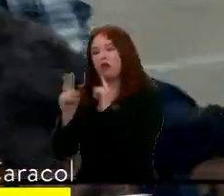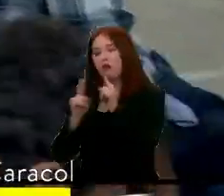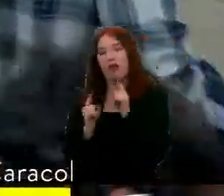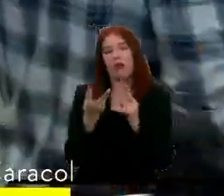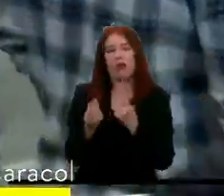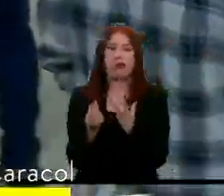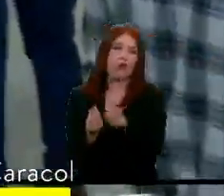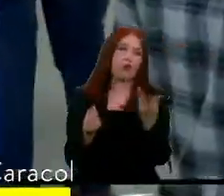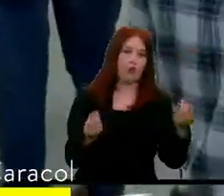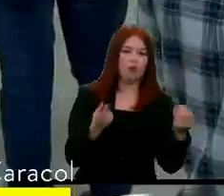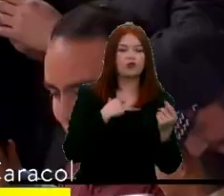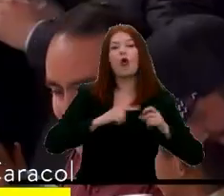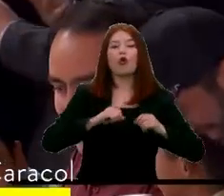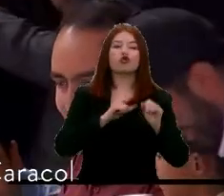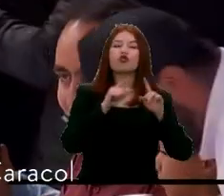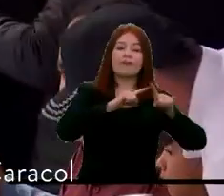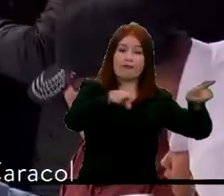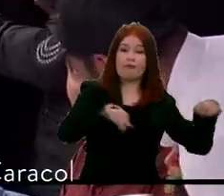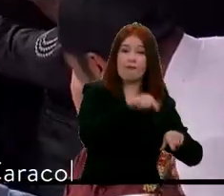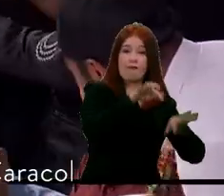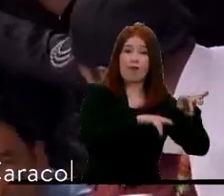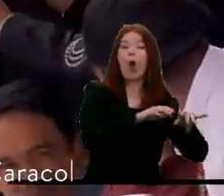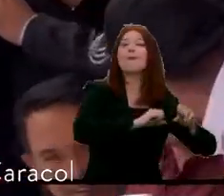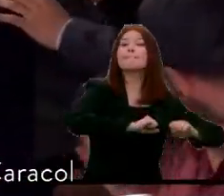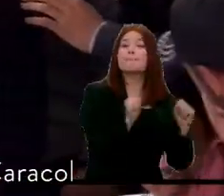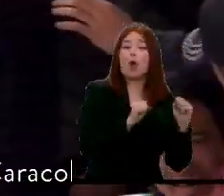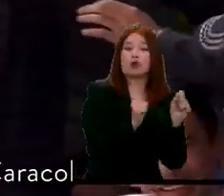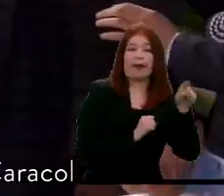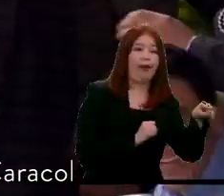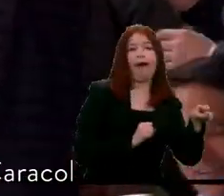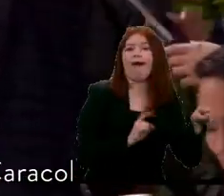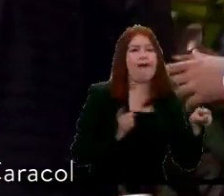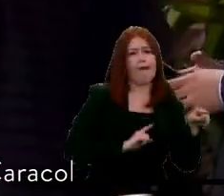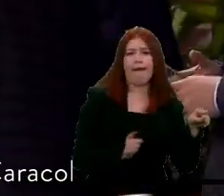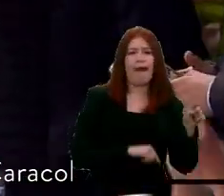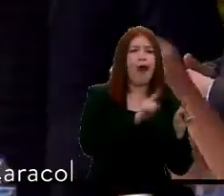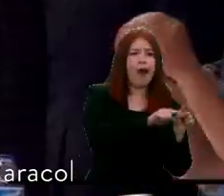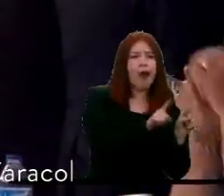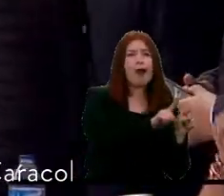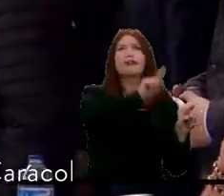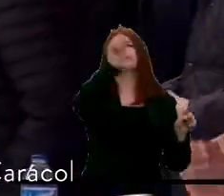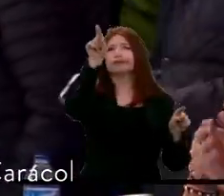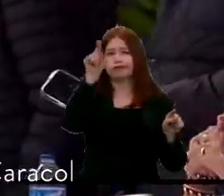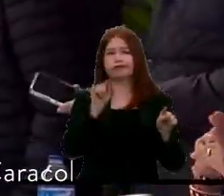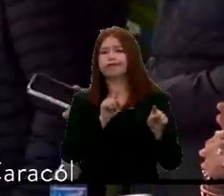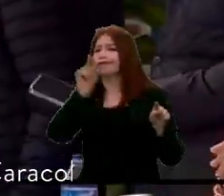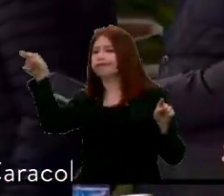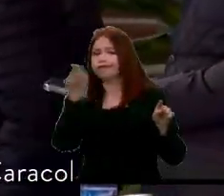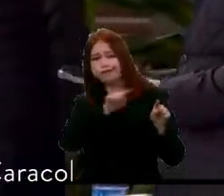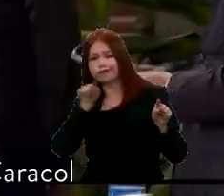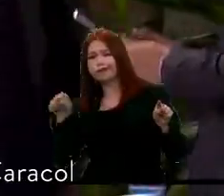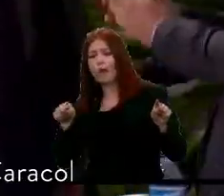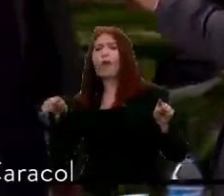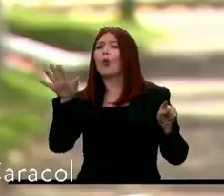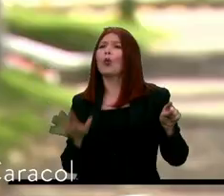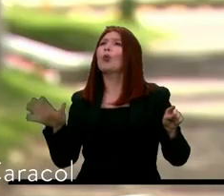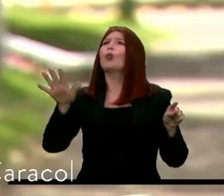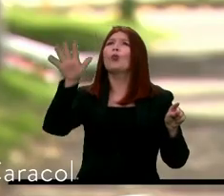las oficinas en Bogotá. El gobierno se desplegará a 12 subregiones integradas por los territorios más golpeados por la